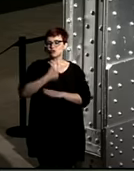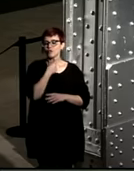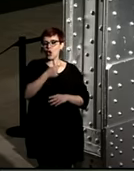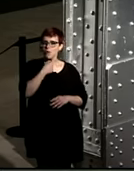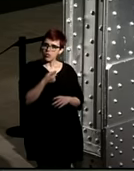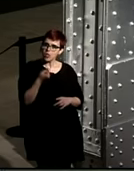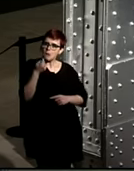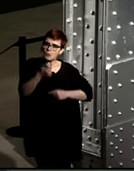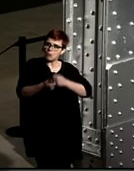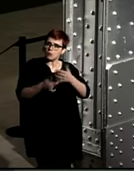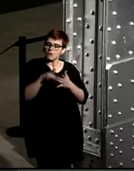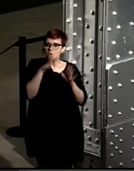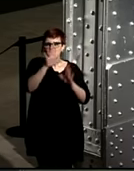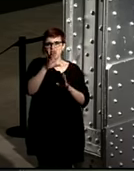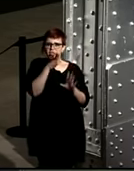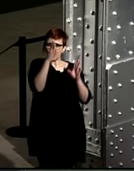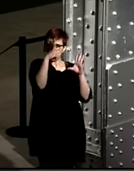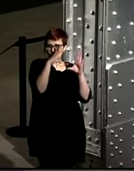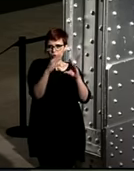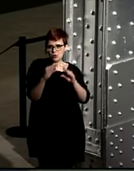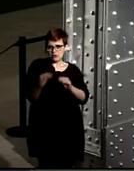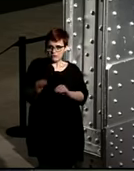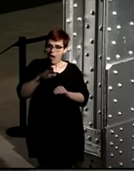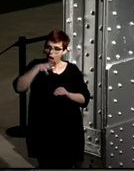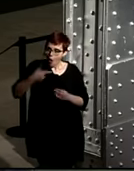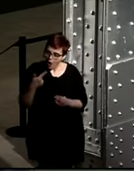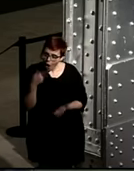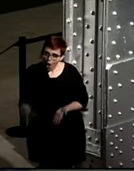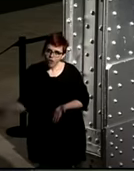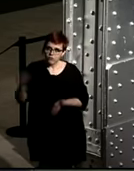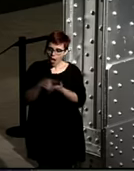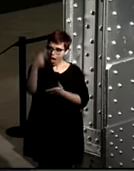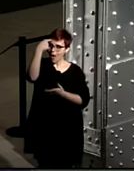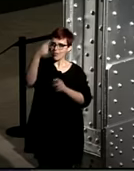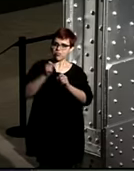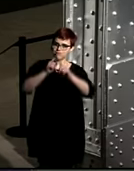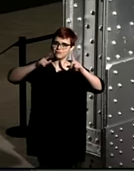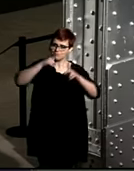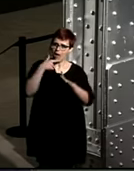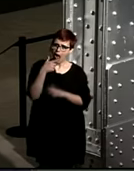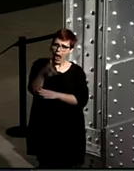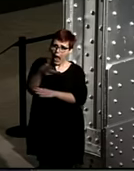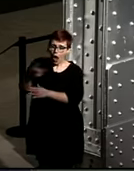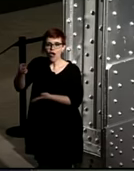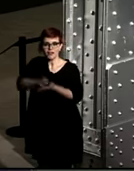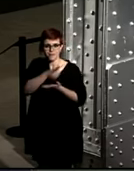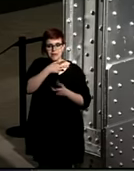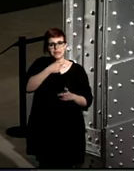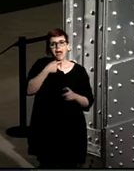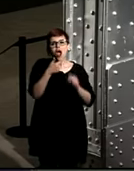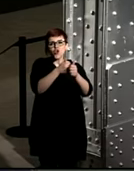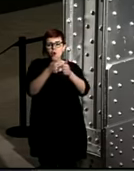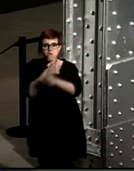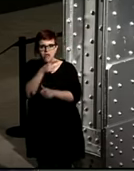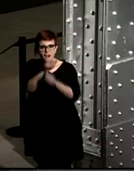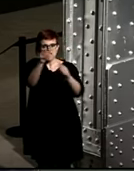un poco de contar lo que ocurría, lo que veían a su alrededor, y no había que irse más allá, ni intentar imitar otros estilos, sino